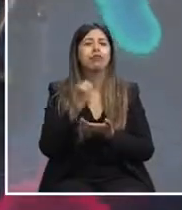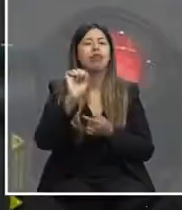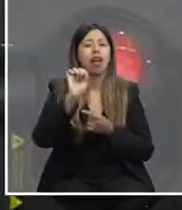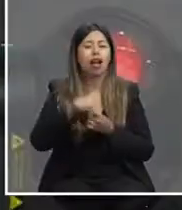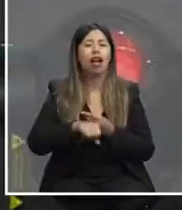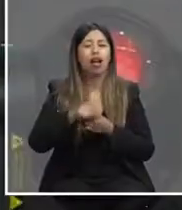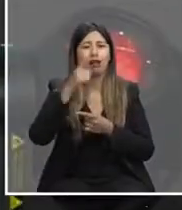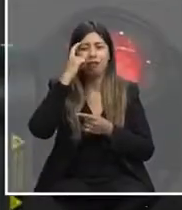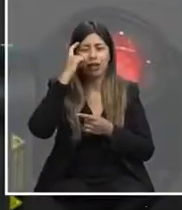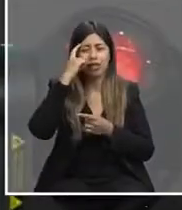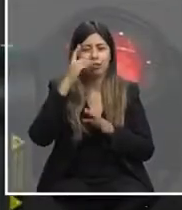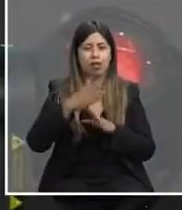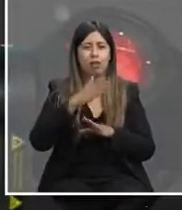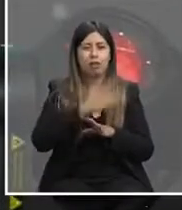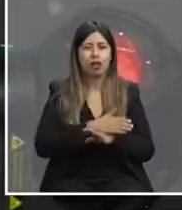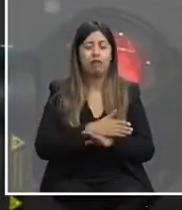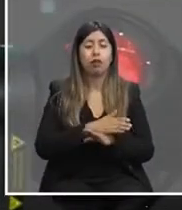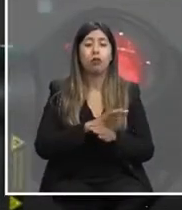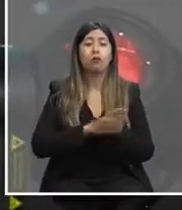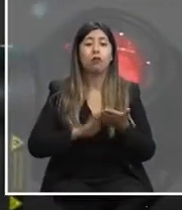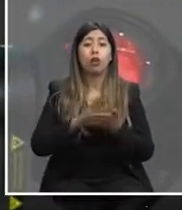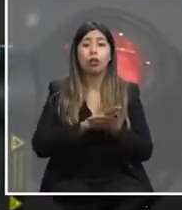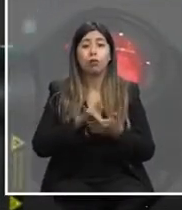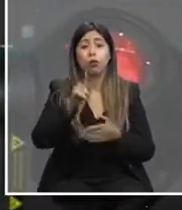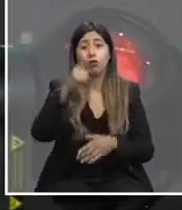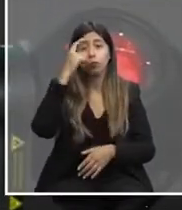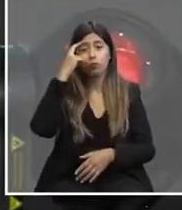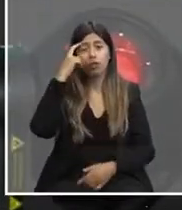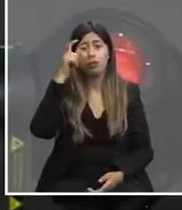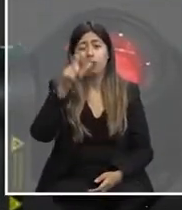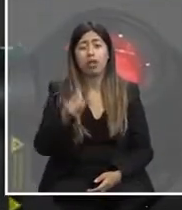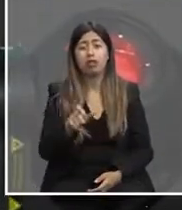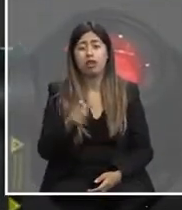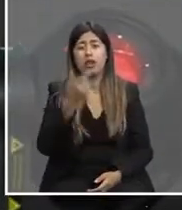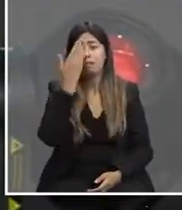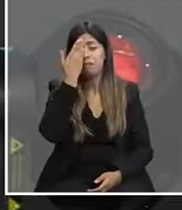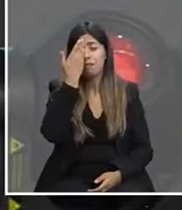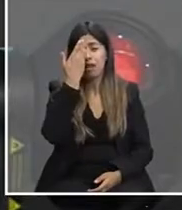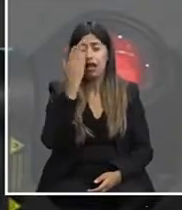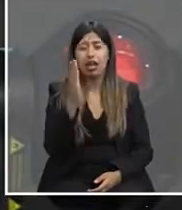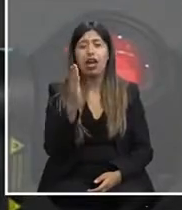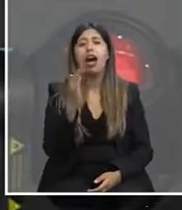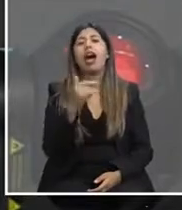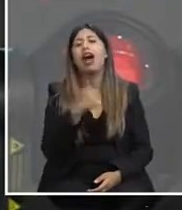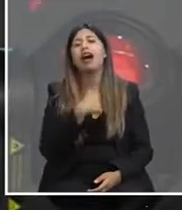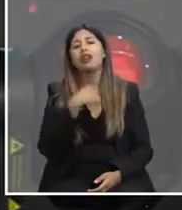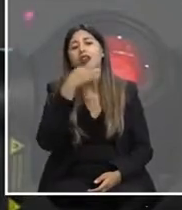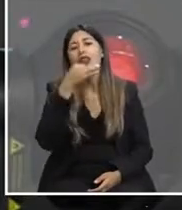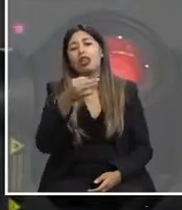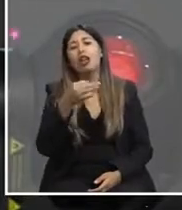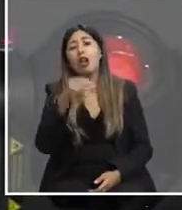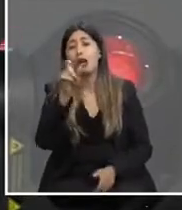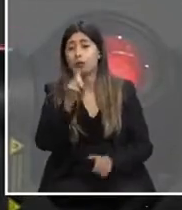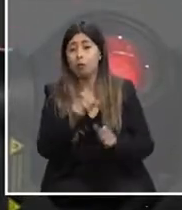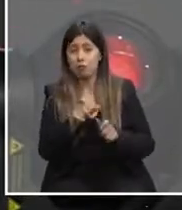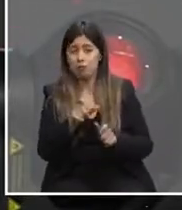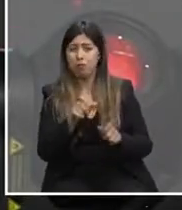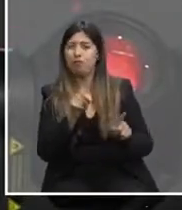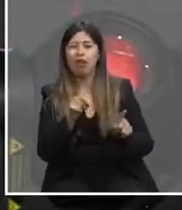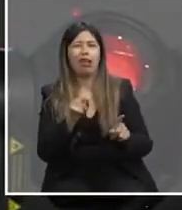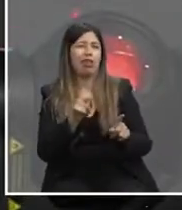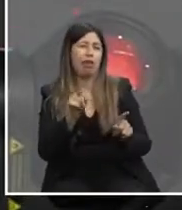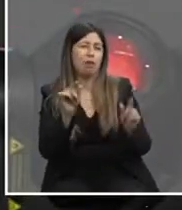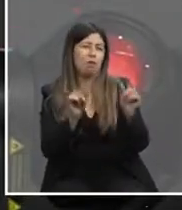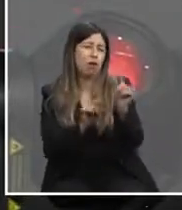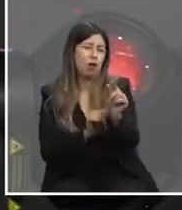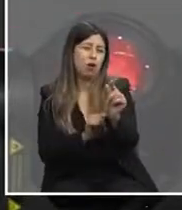eso. Si es que tú crees que tal persona es pésima o mala, yo te puedo decir de esa persona cosas muy breves, muy